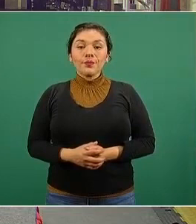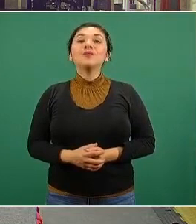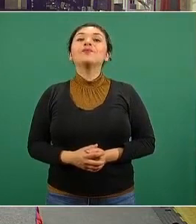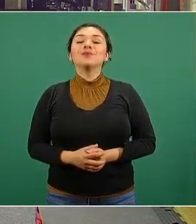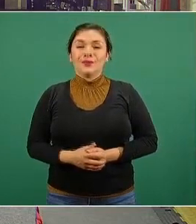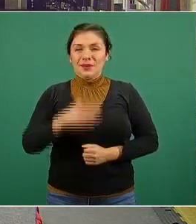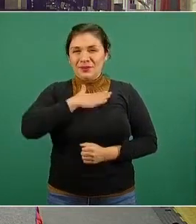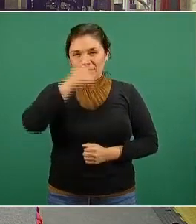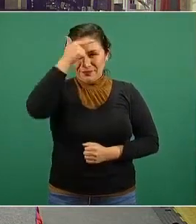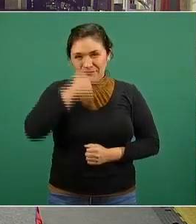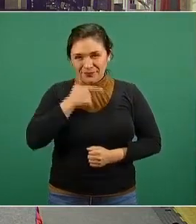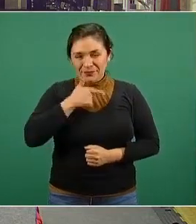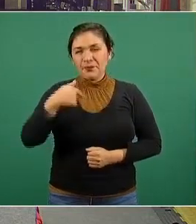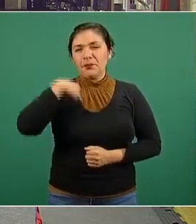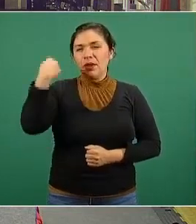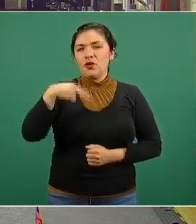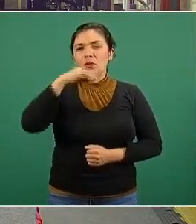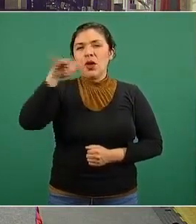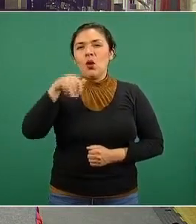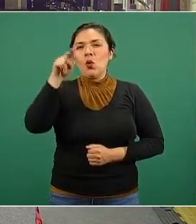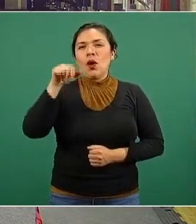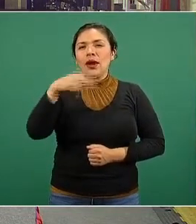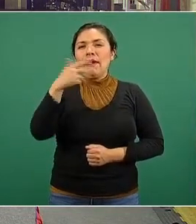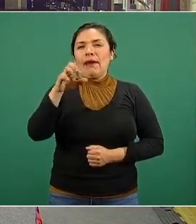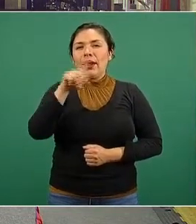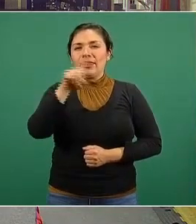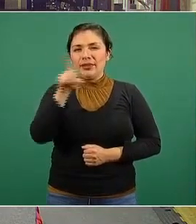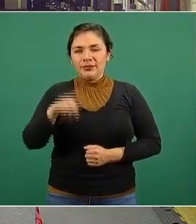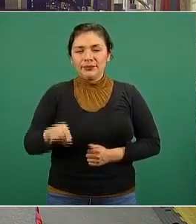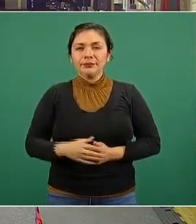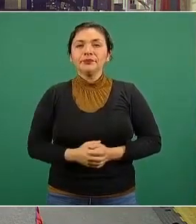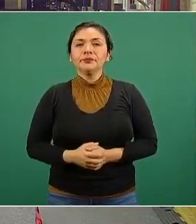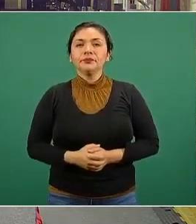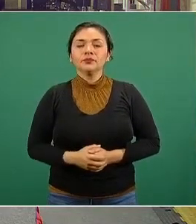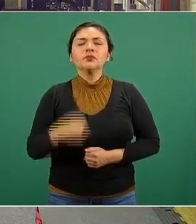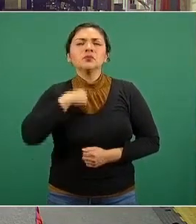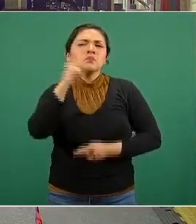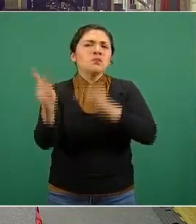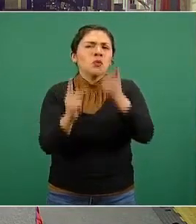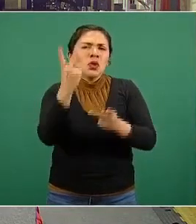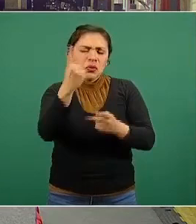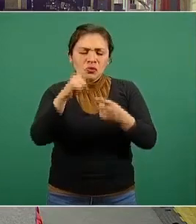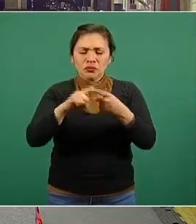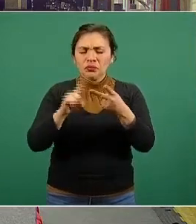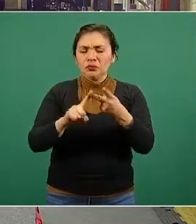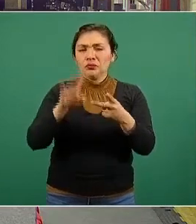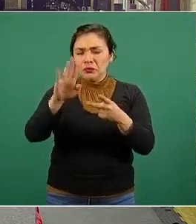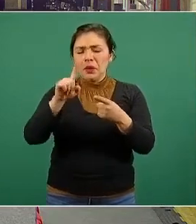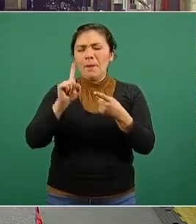Gracias. Buenas noches. Juan Hernández del periódico Basta y de Grupo Cantón. Son dos preguntas. La primera,